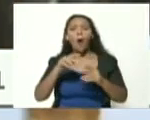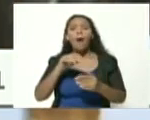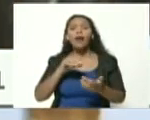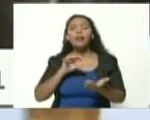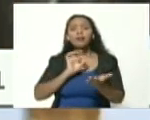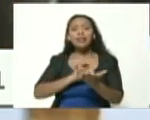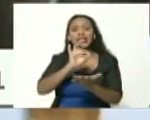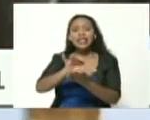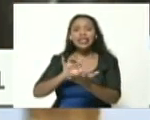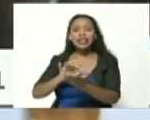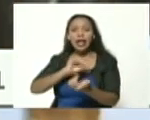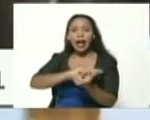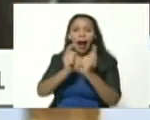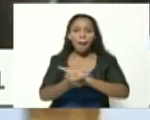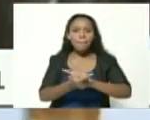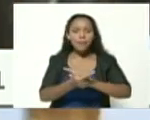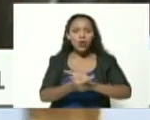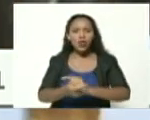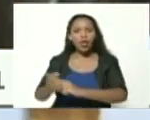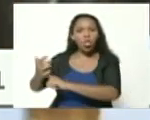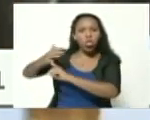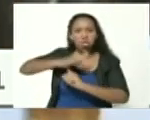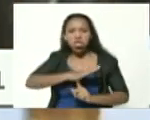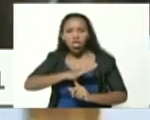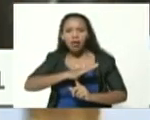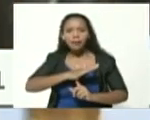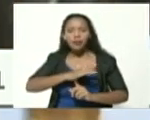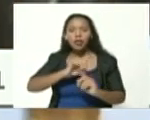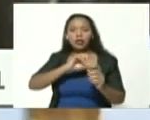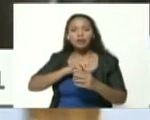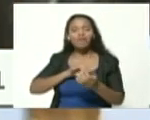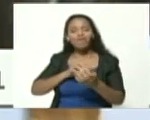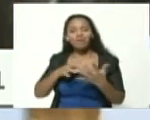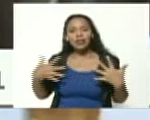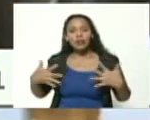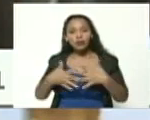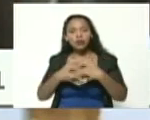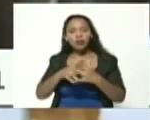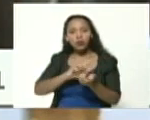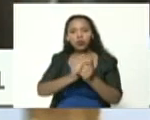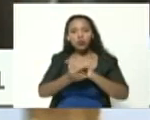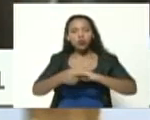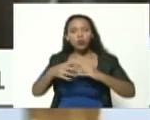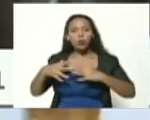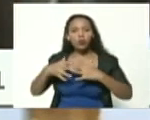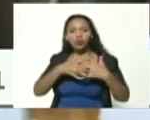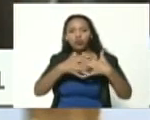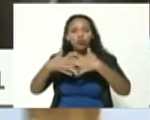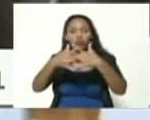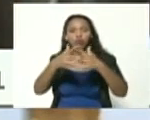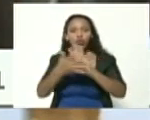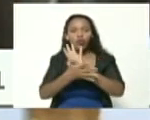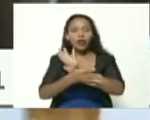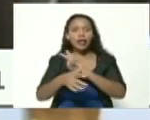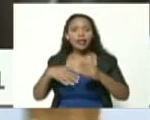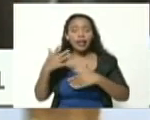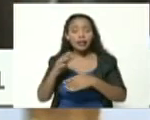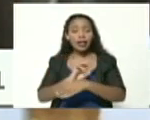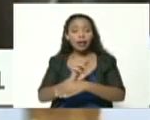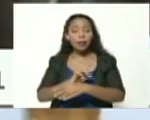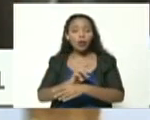de cambio de régimen forzado, combinando acciones de poder duro y poder blando, que se aceleraron de